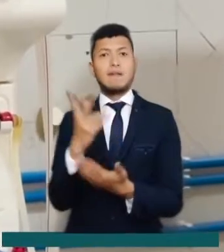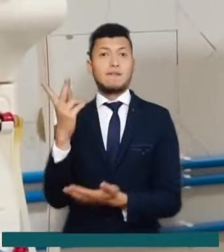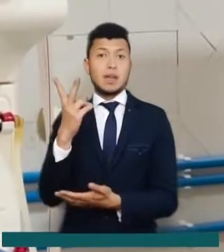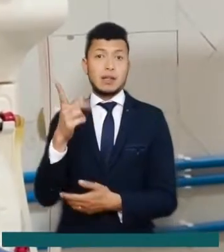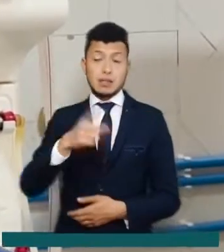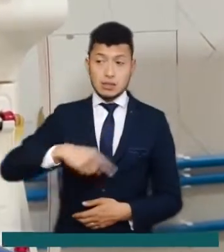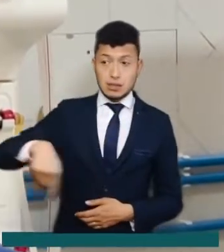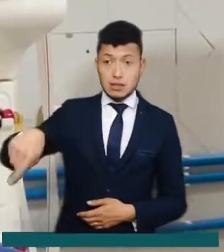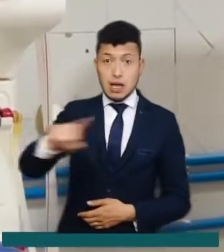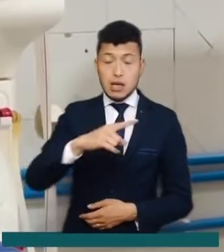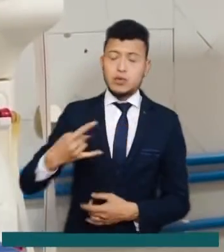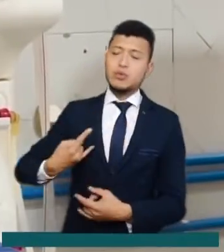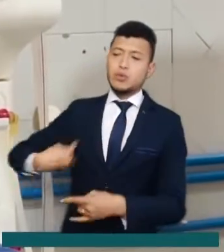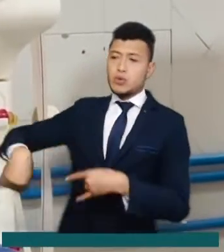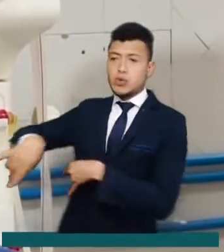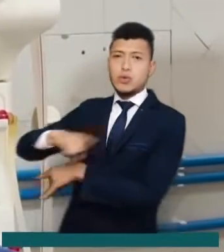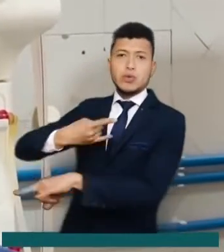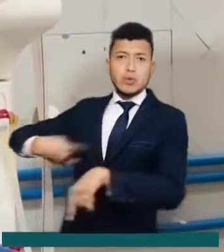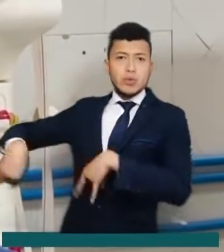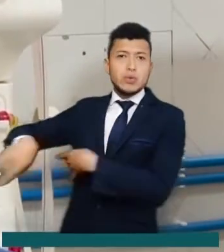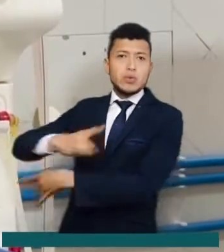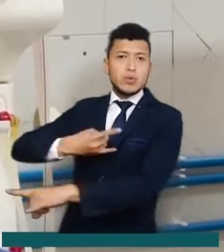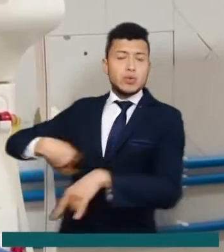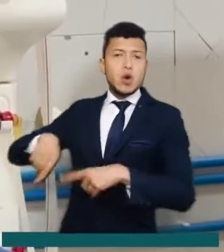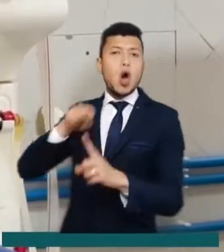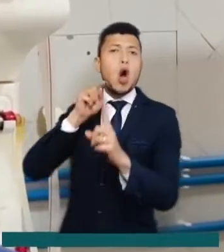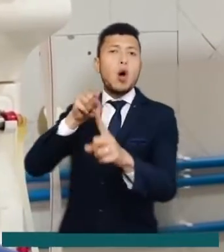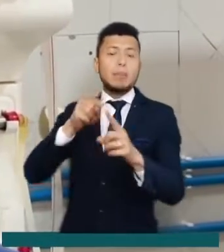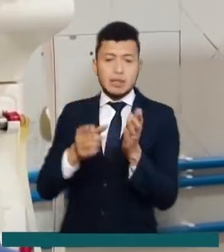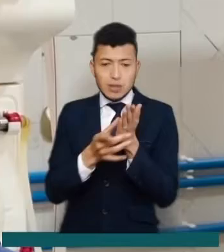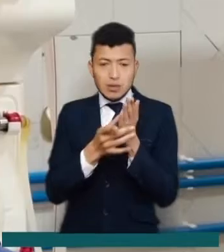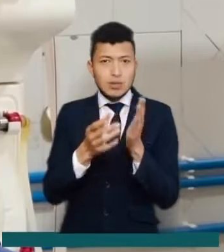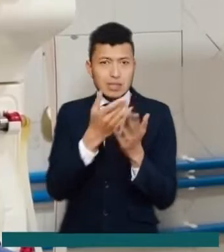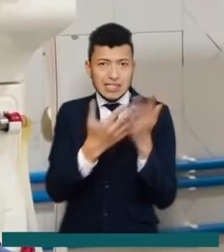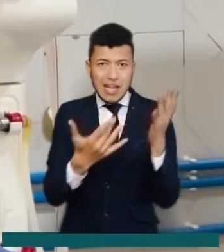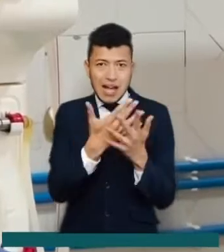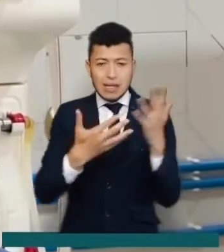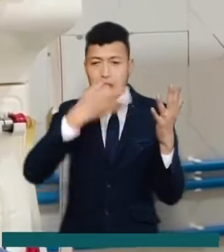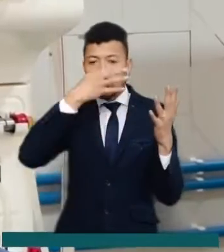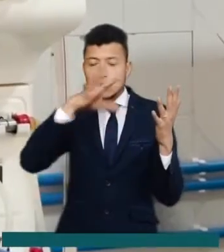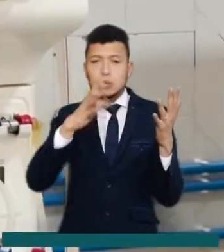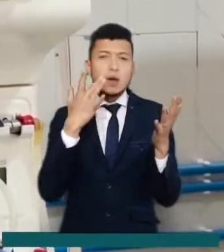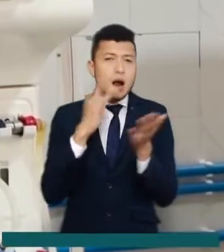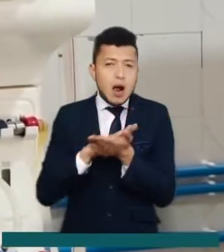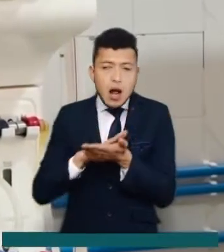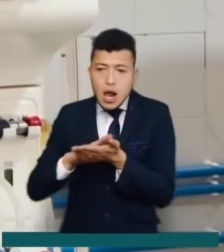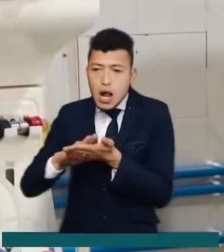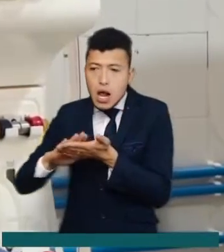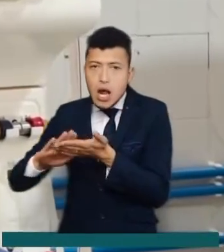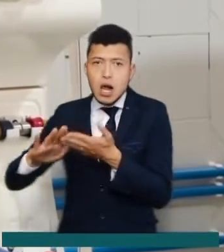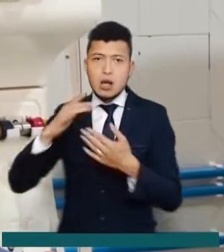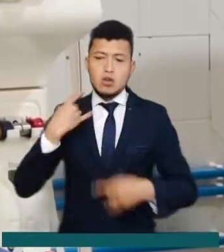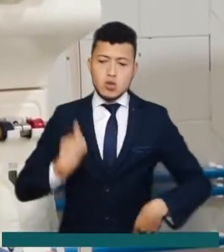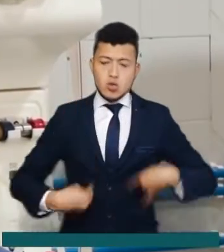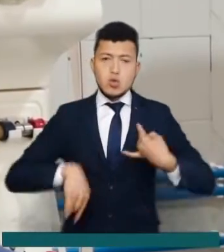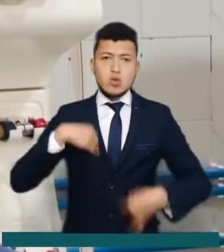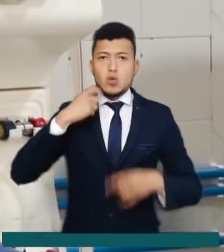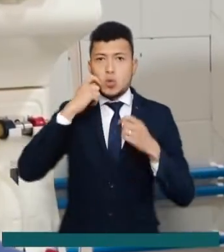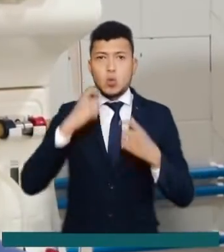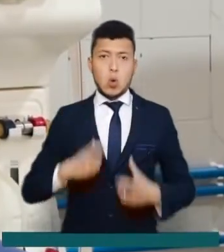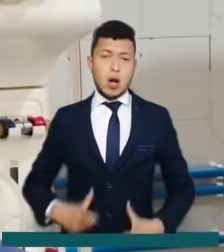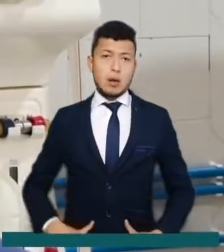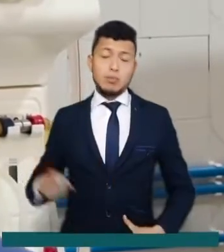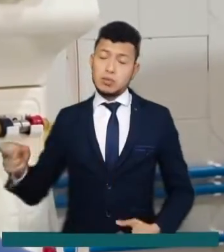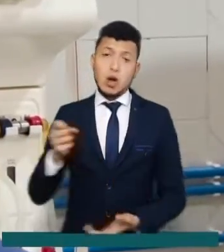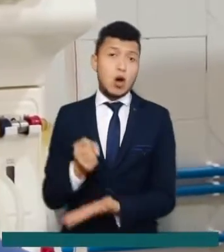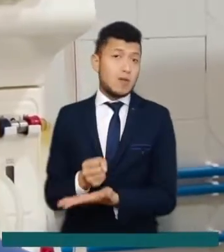viernes, quienes realizan su tratamiento de hemodiálisis, que se hace para depurar la sangre de toxinas y limpiarla en el cuerpo.